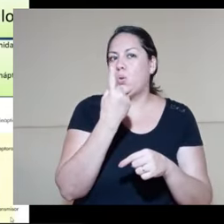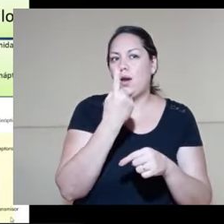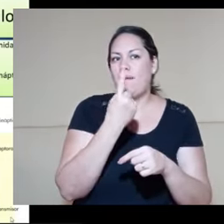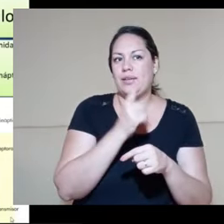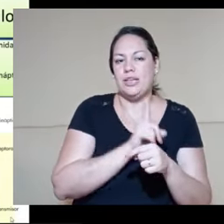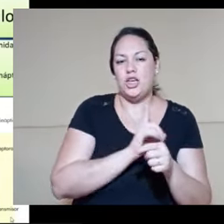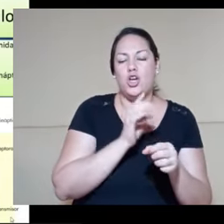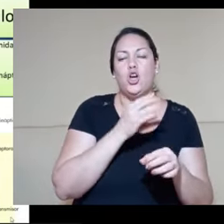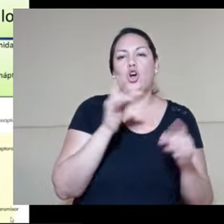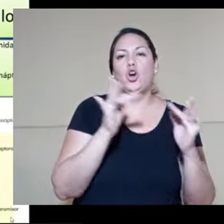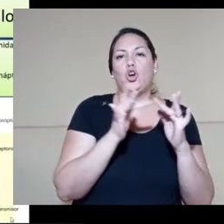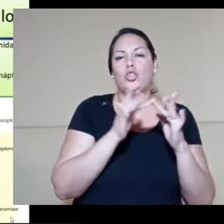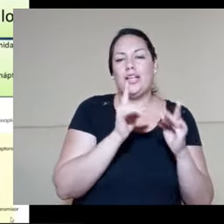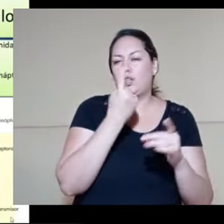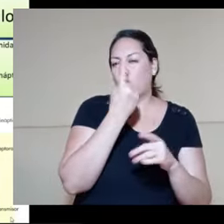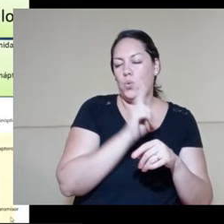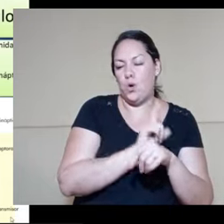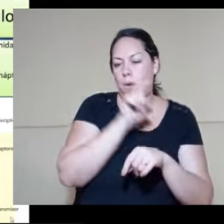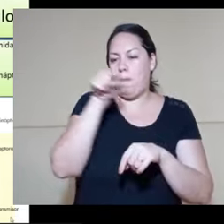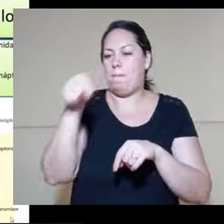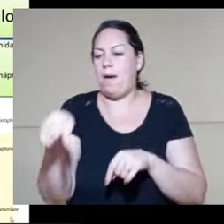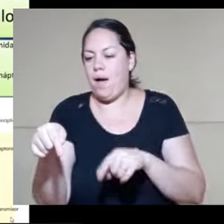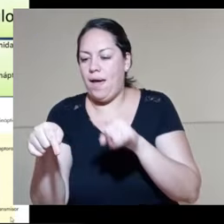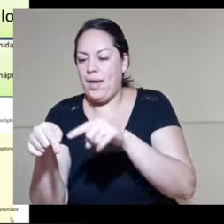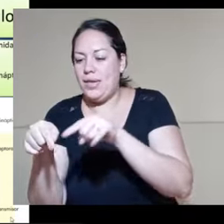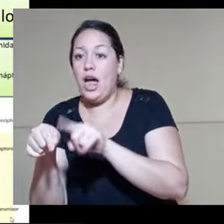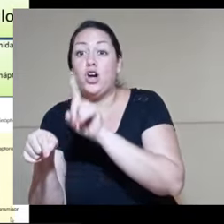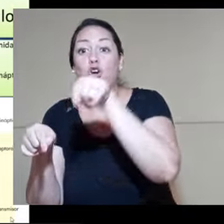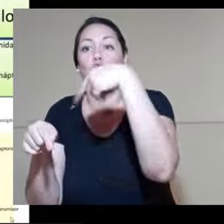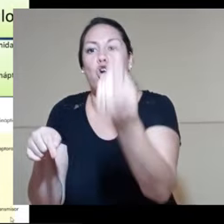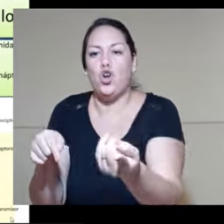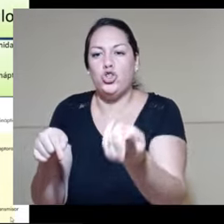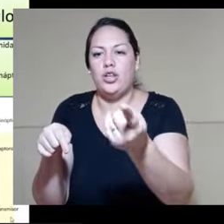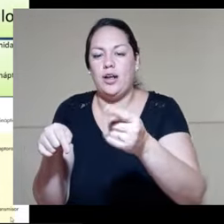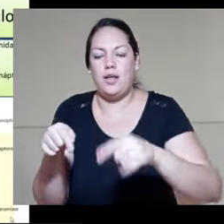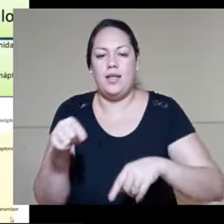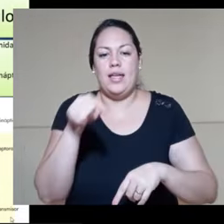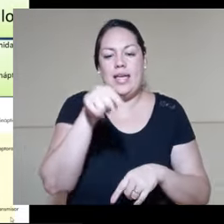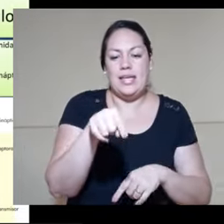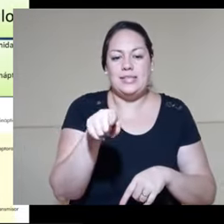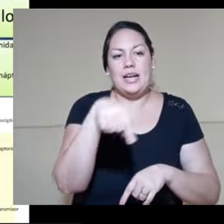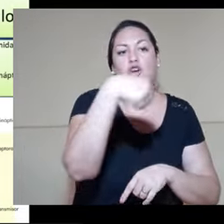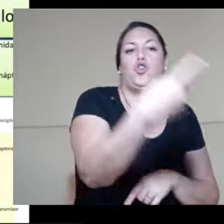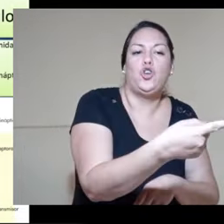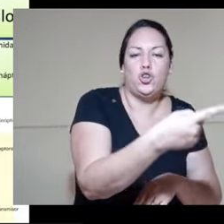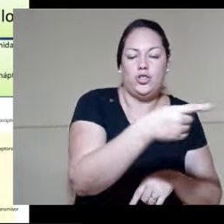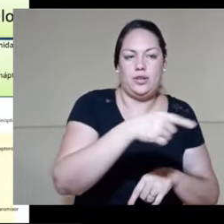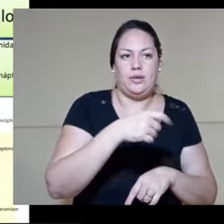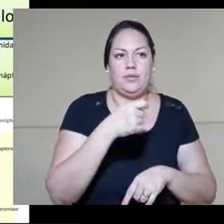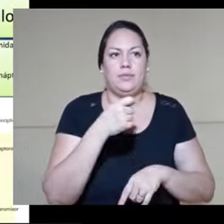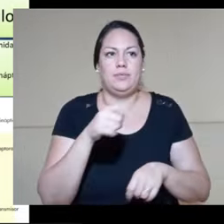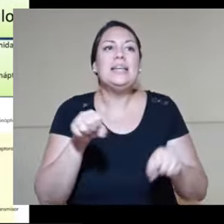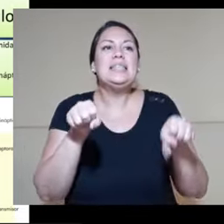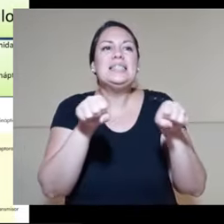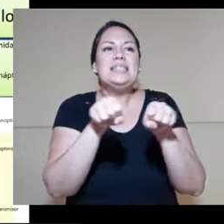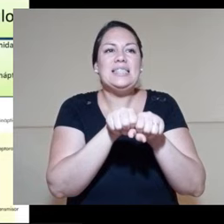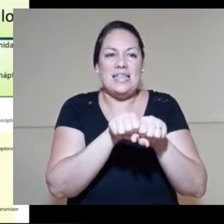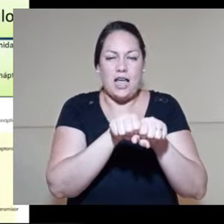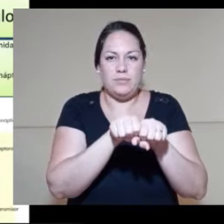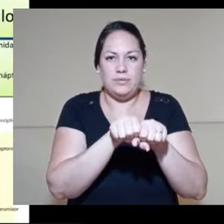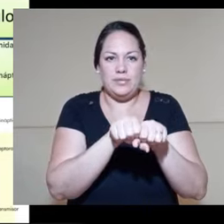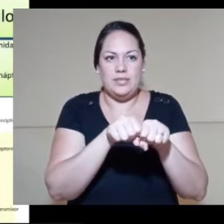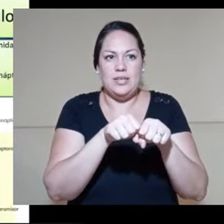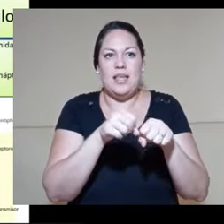no es bidireccional, es unidireccional. Y esto lo vemos ahora, justo ahora. ¿Sí? Por